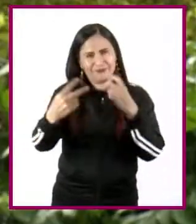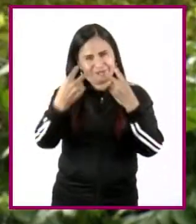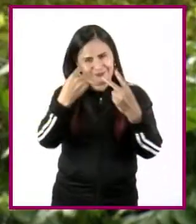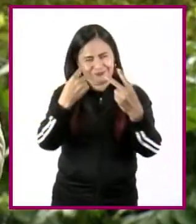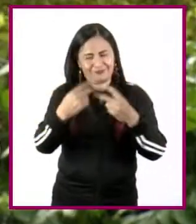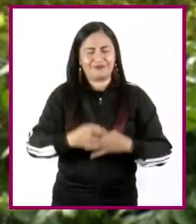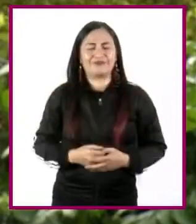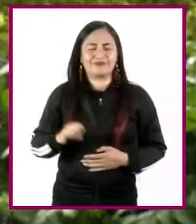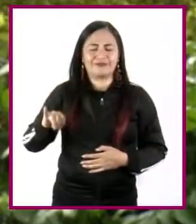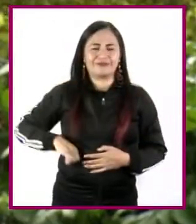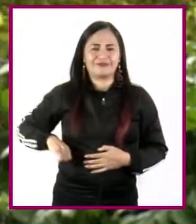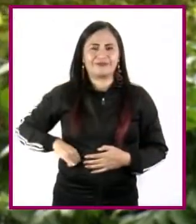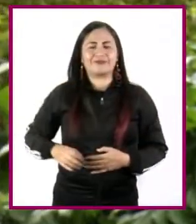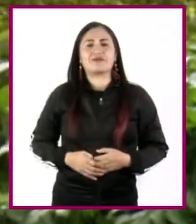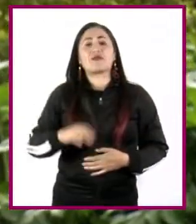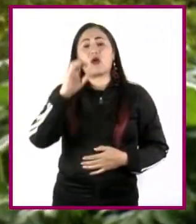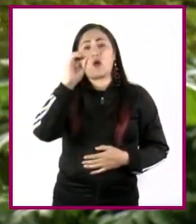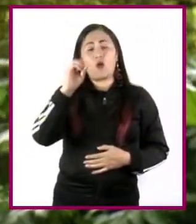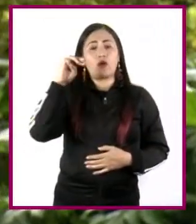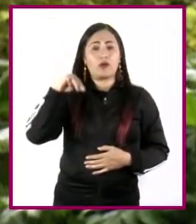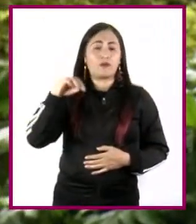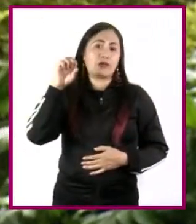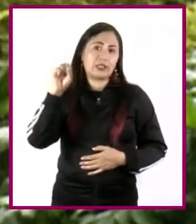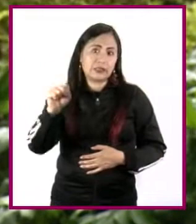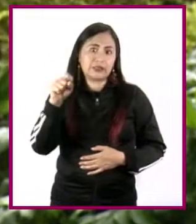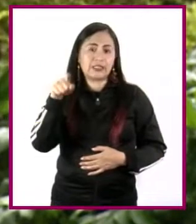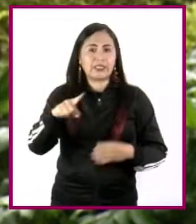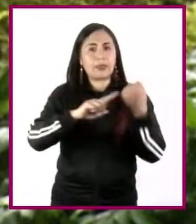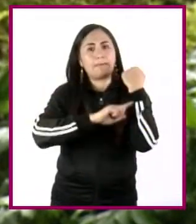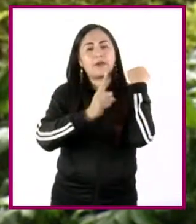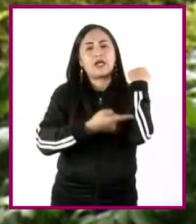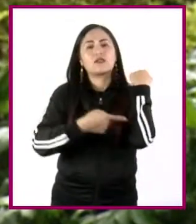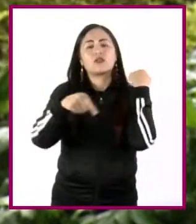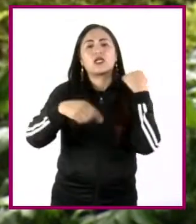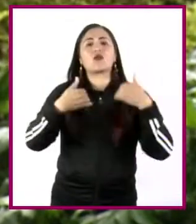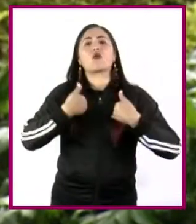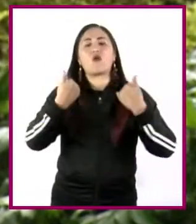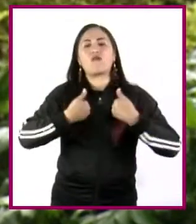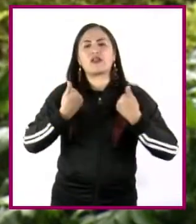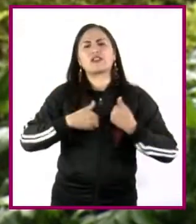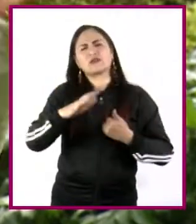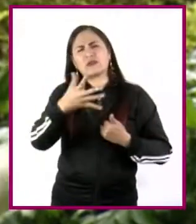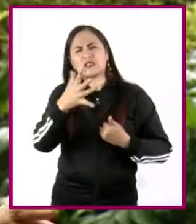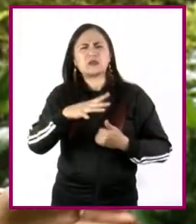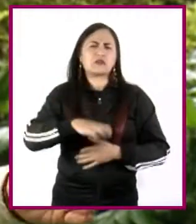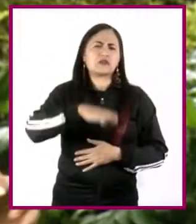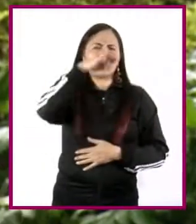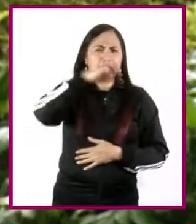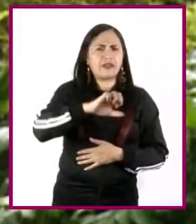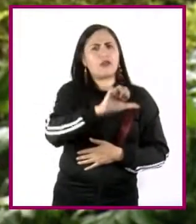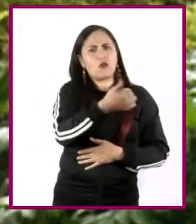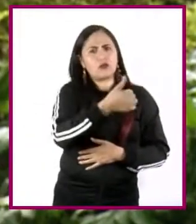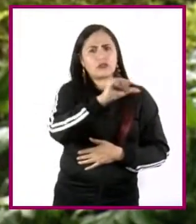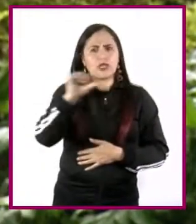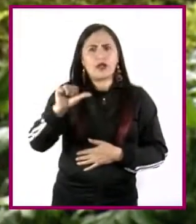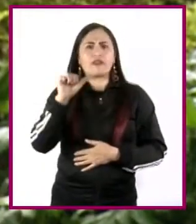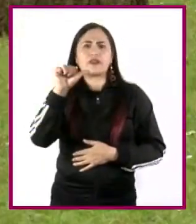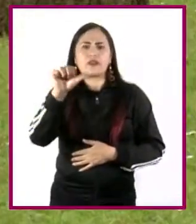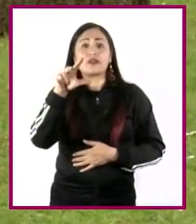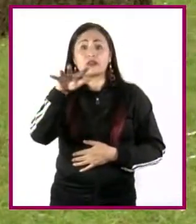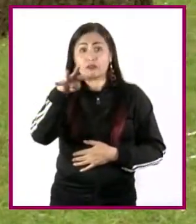De acuerdo con la Organización Mundial de la Salud, el embarazo adolescente es el que se presenta entre los 11 y los 19